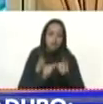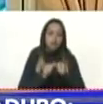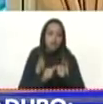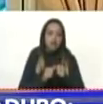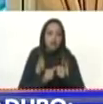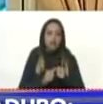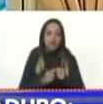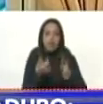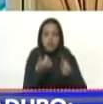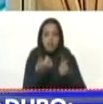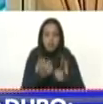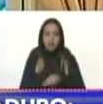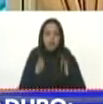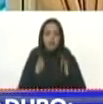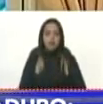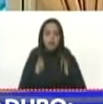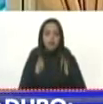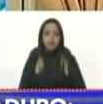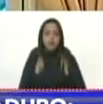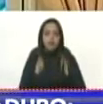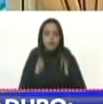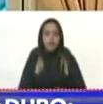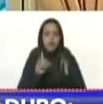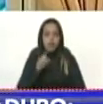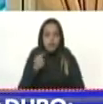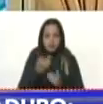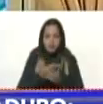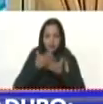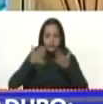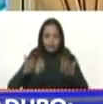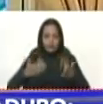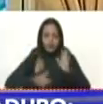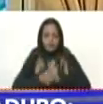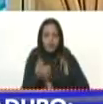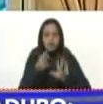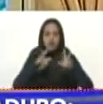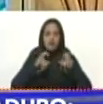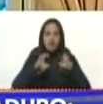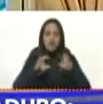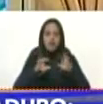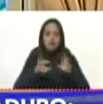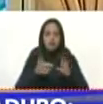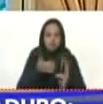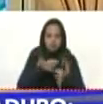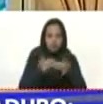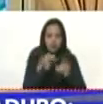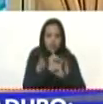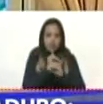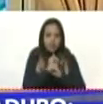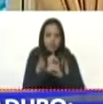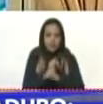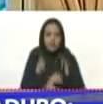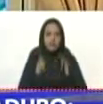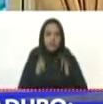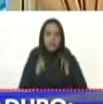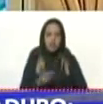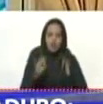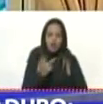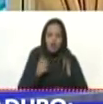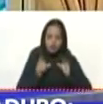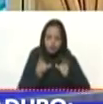el Bolívar. Y en la expansión de nuestra nueva criptomoneda, el petro. Y con los dos vamos a